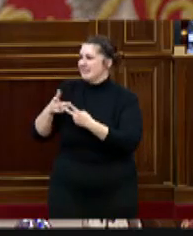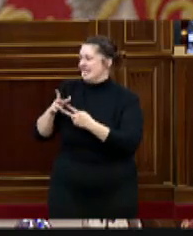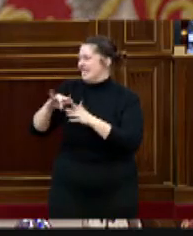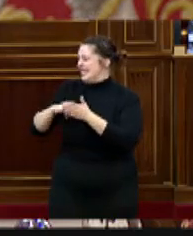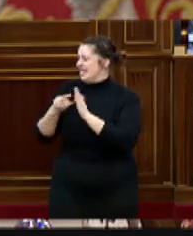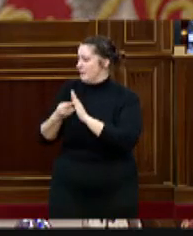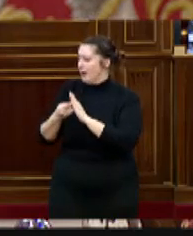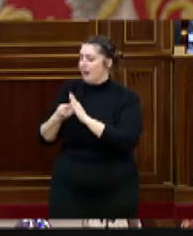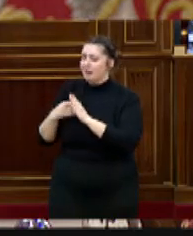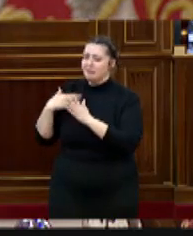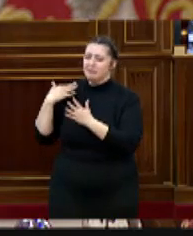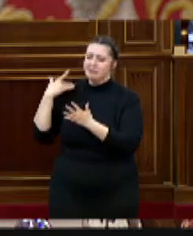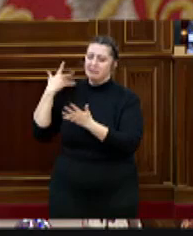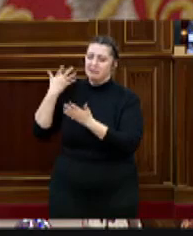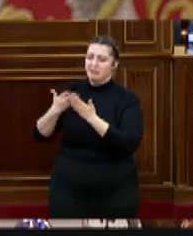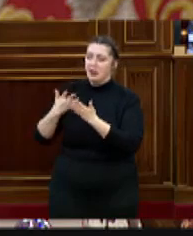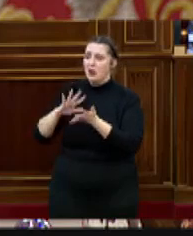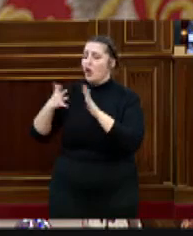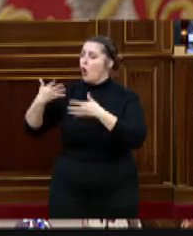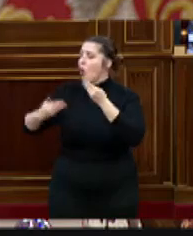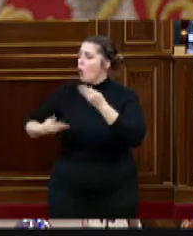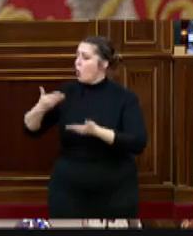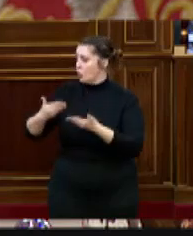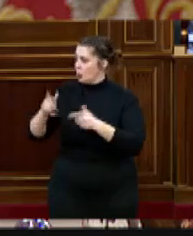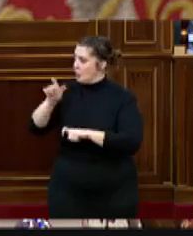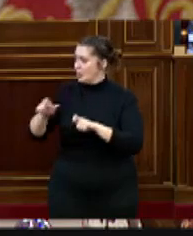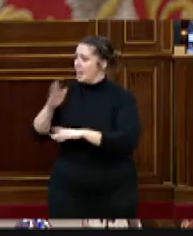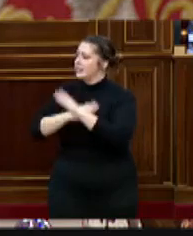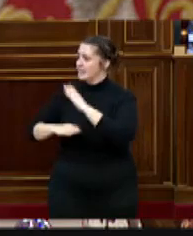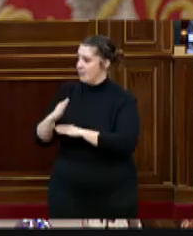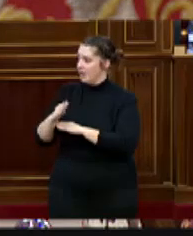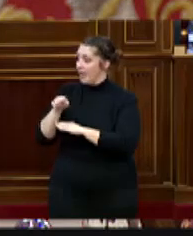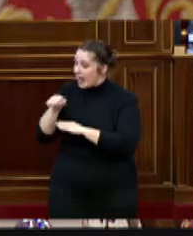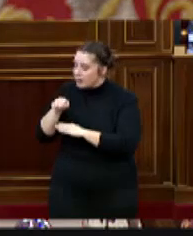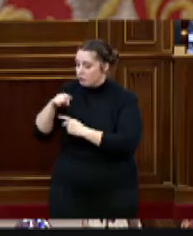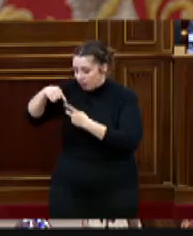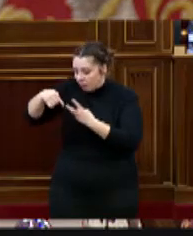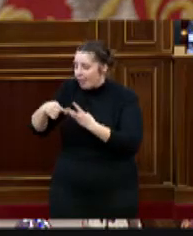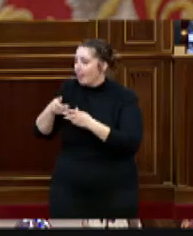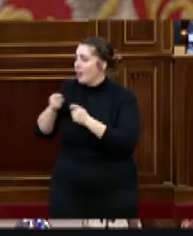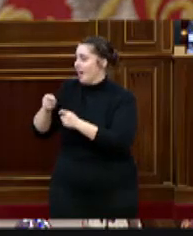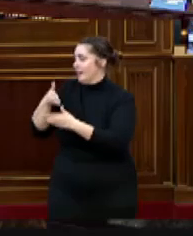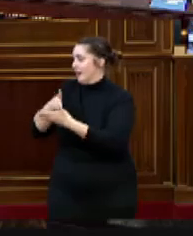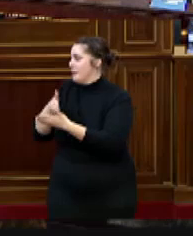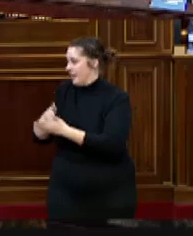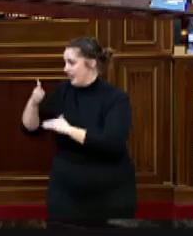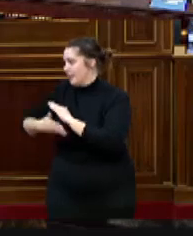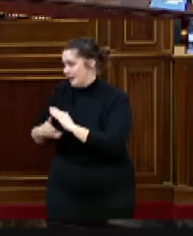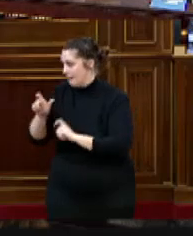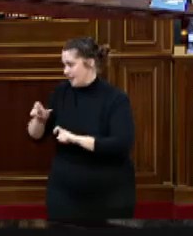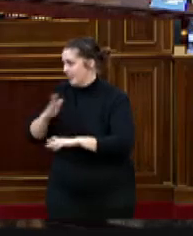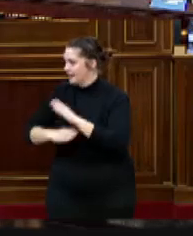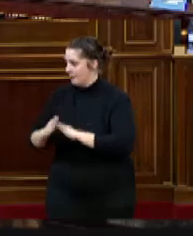sistema que ha tardado mucho tiempo en ser justo con las personas con discapacidad como